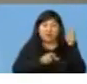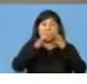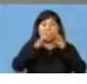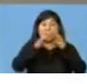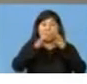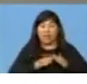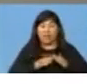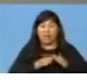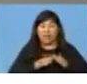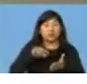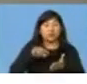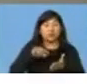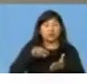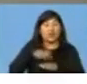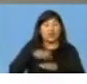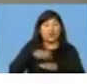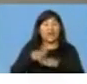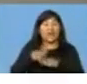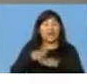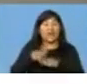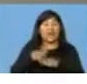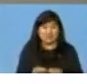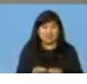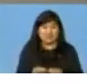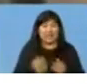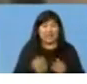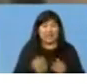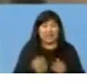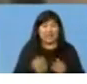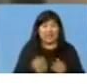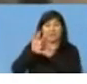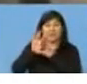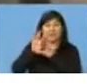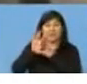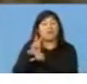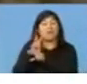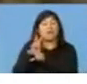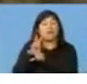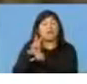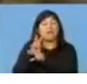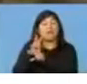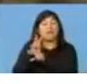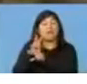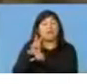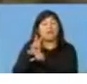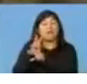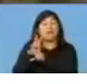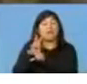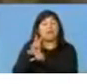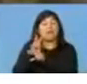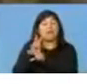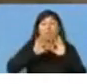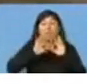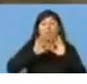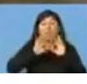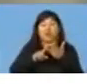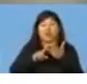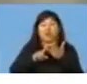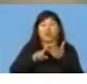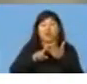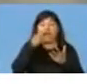con el respeto por la vida de los ecosistemas, energías renovables y producción responsable.